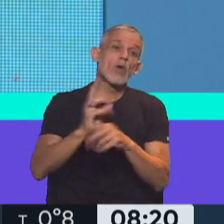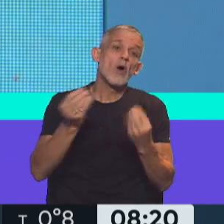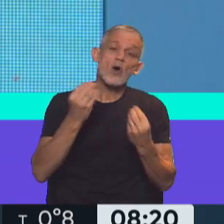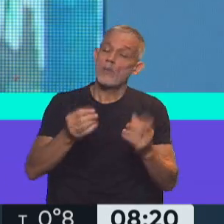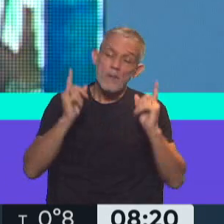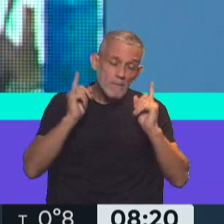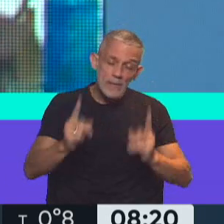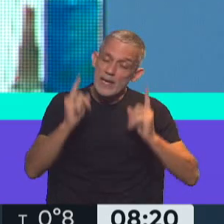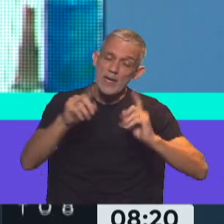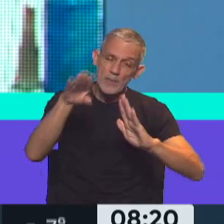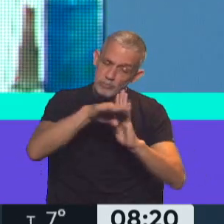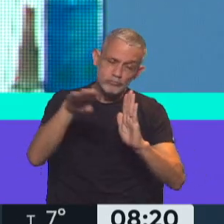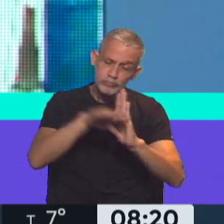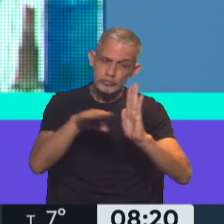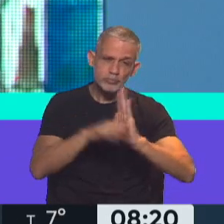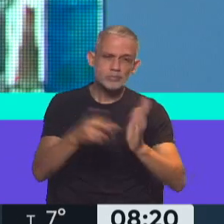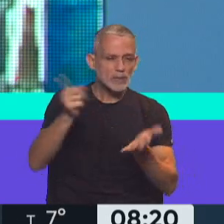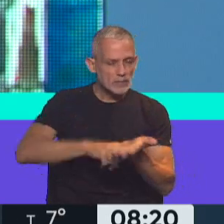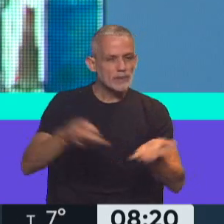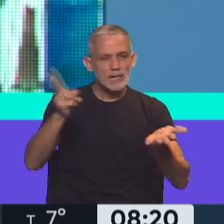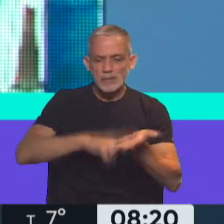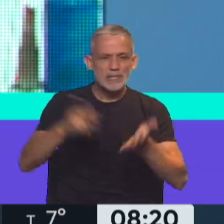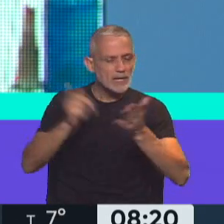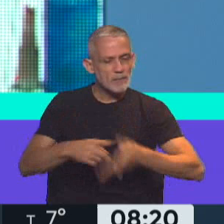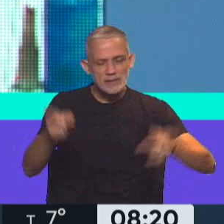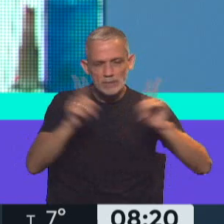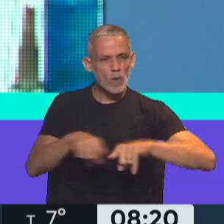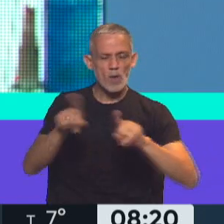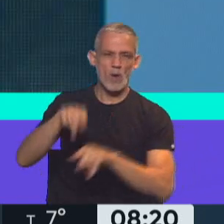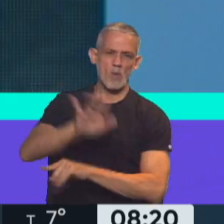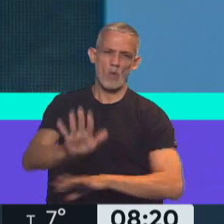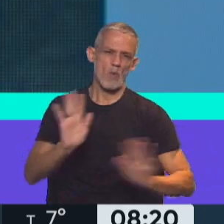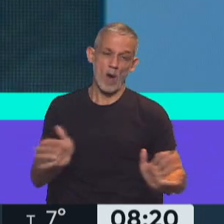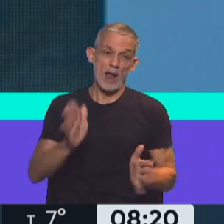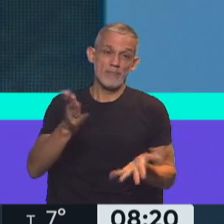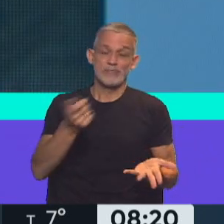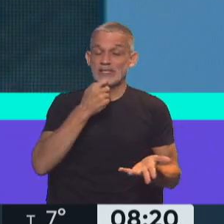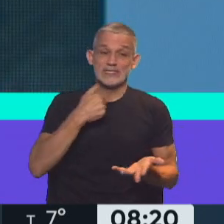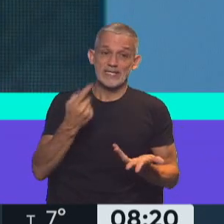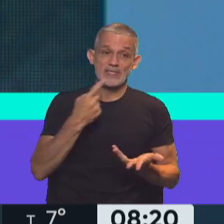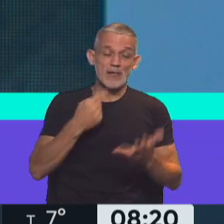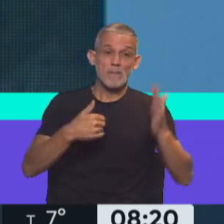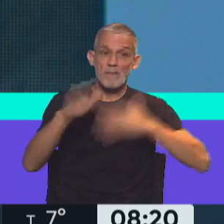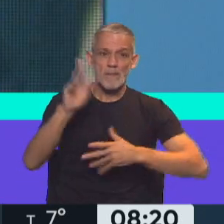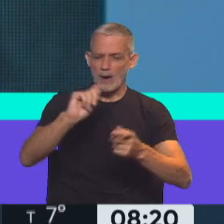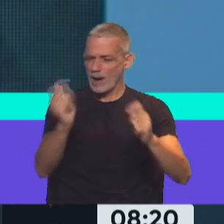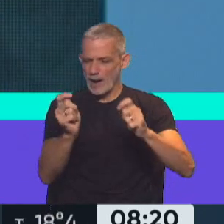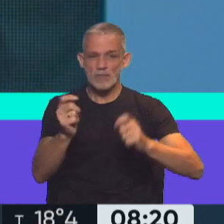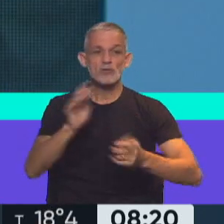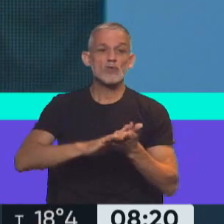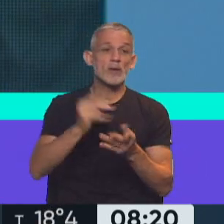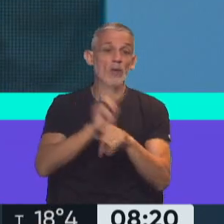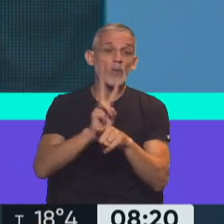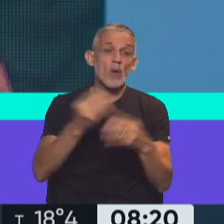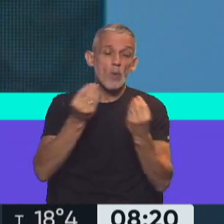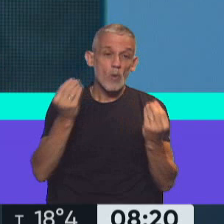las mismas que venimos repitiendo desde siempre. Si les tuviera que decir el mayor cambio en cuanto a los